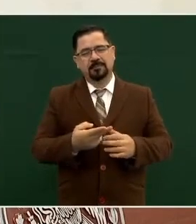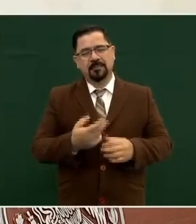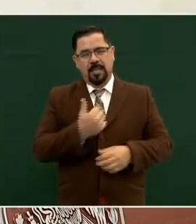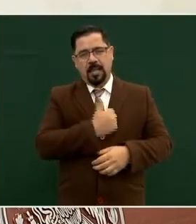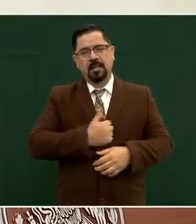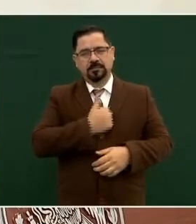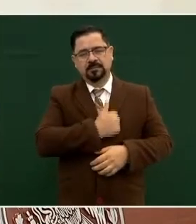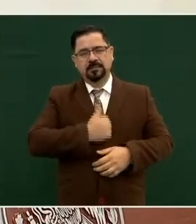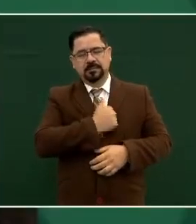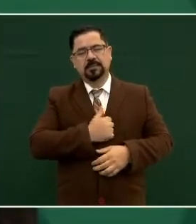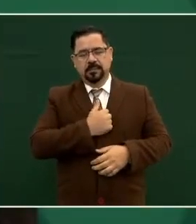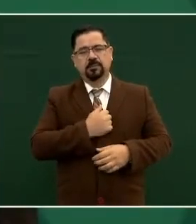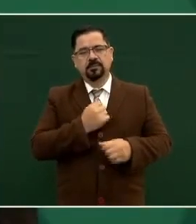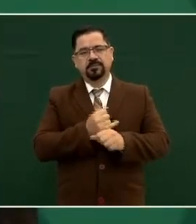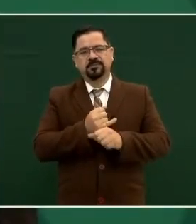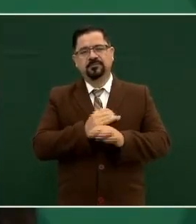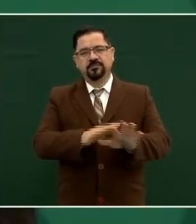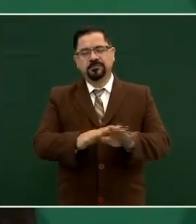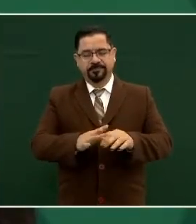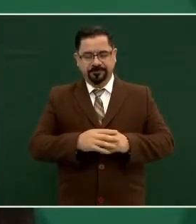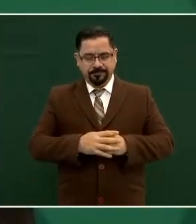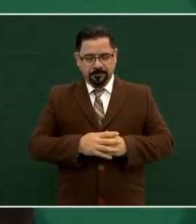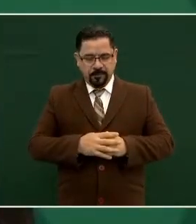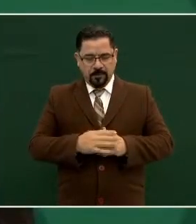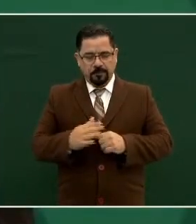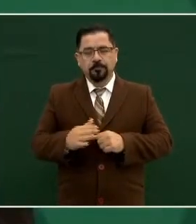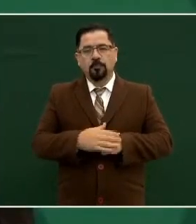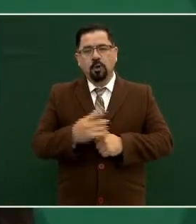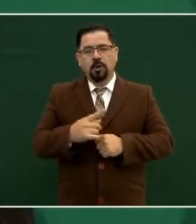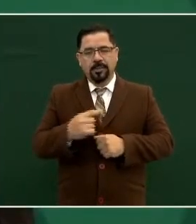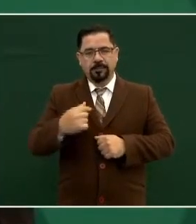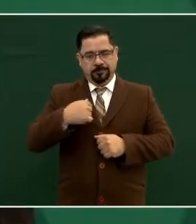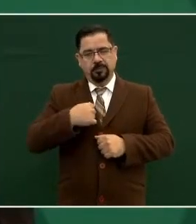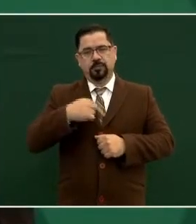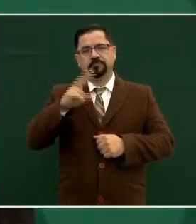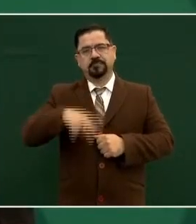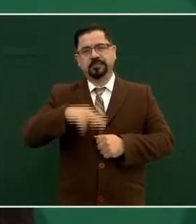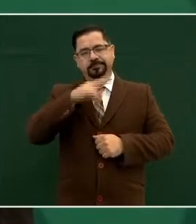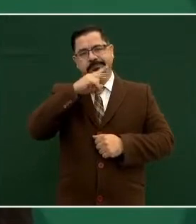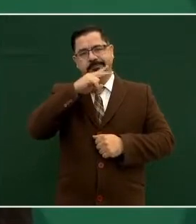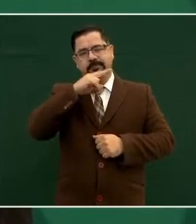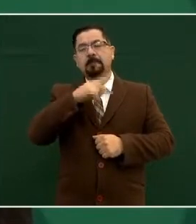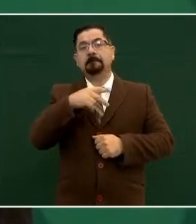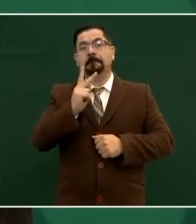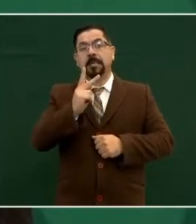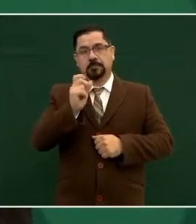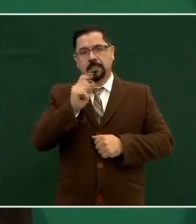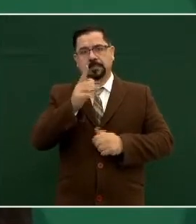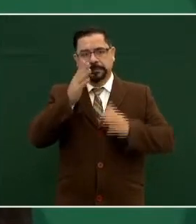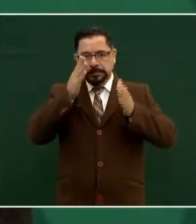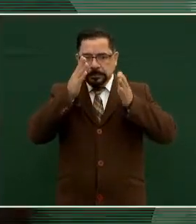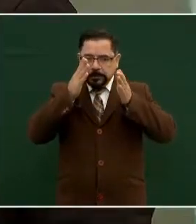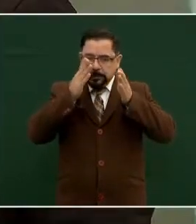porque no solo nos preocupa, nos ocupa,